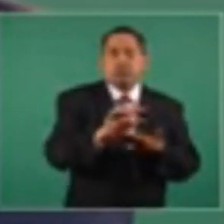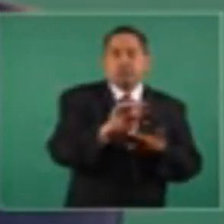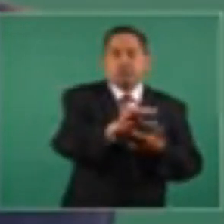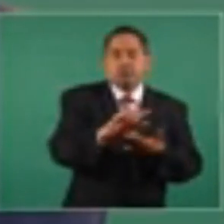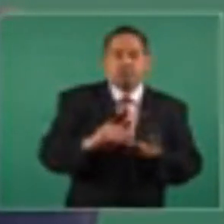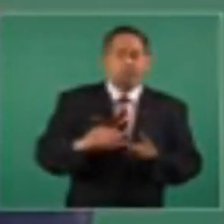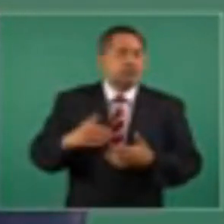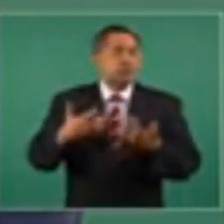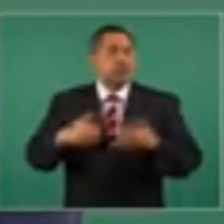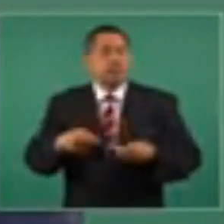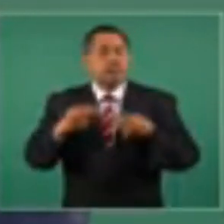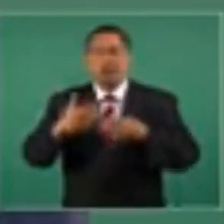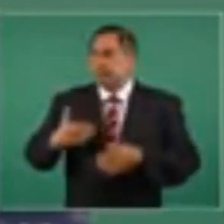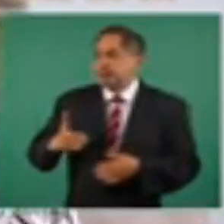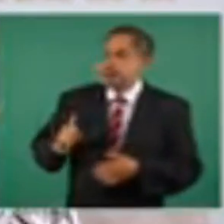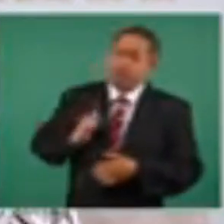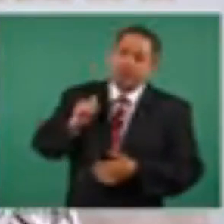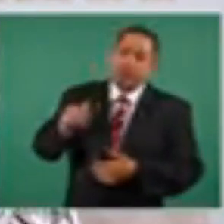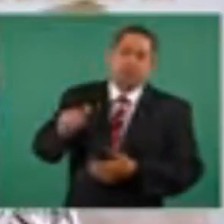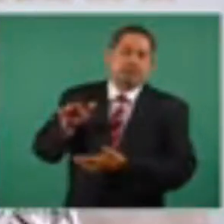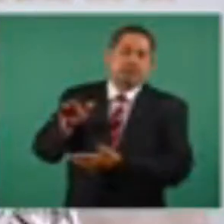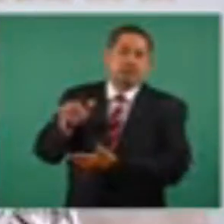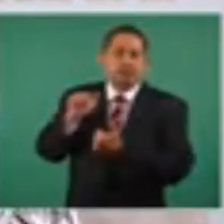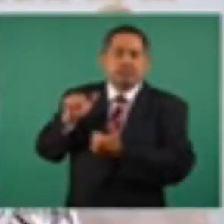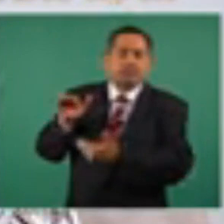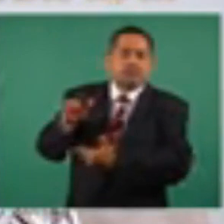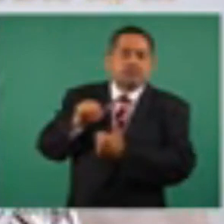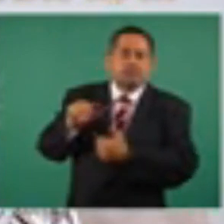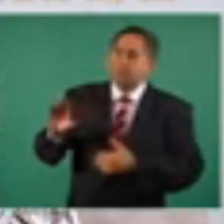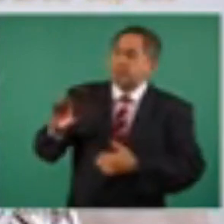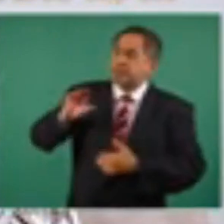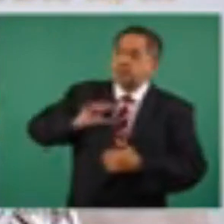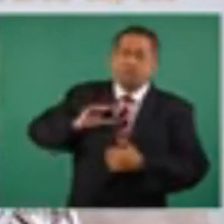Entonces, la empresa recibía